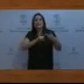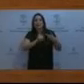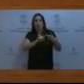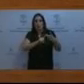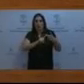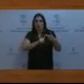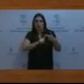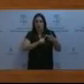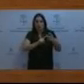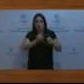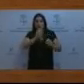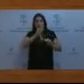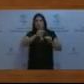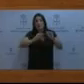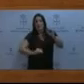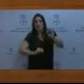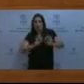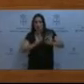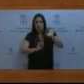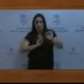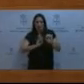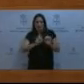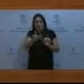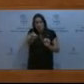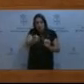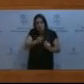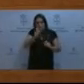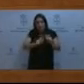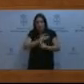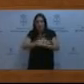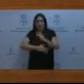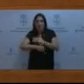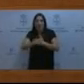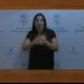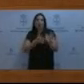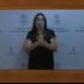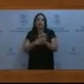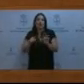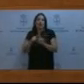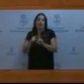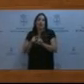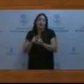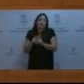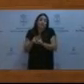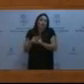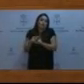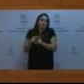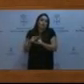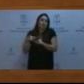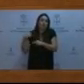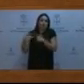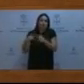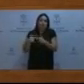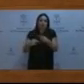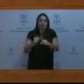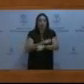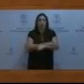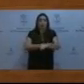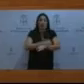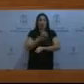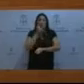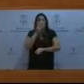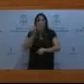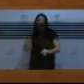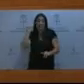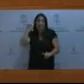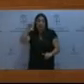contratación de personas con discapacidad. Esta es la herencia envenenada que los distintos gobiernos socialistas dejan